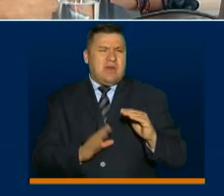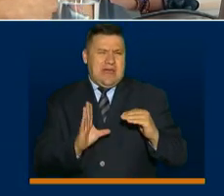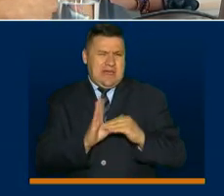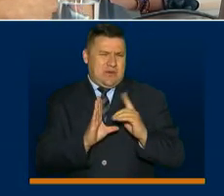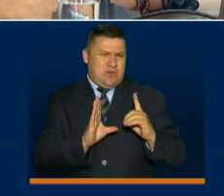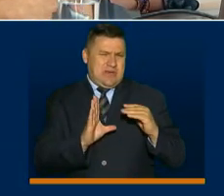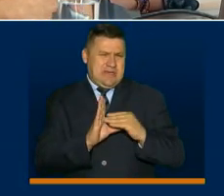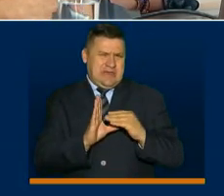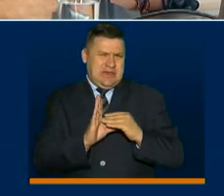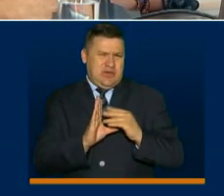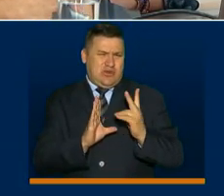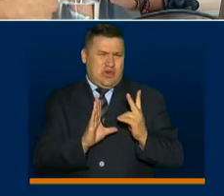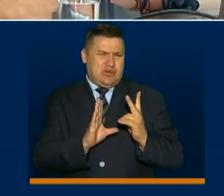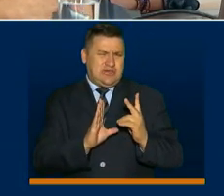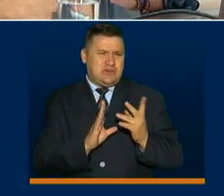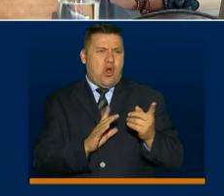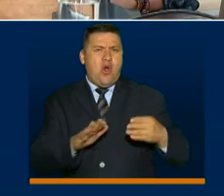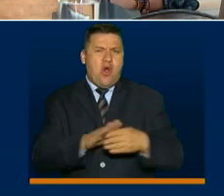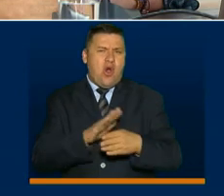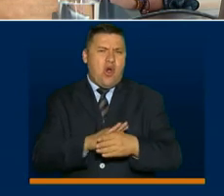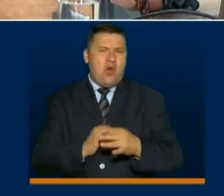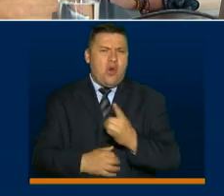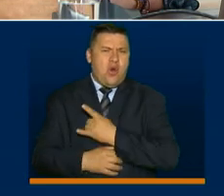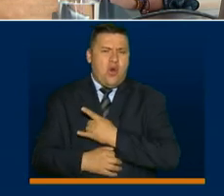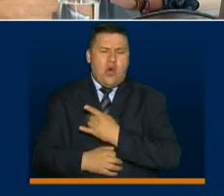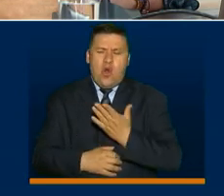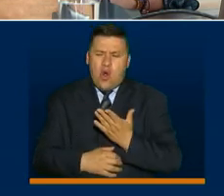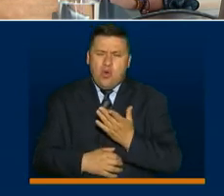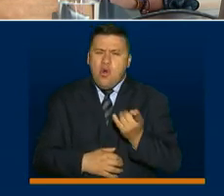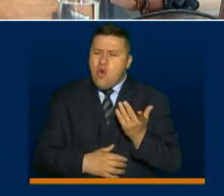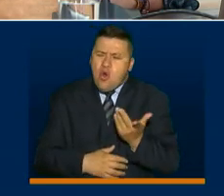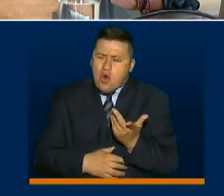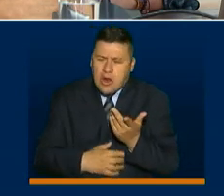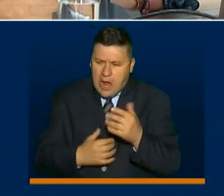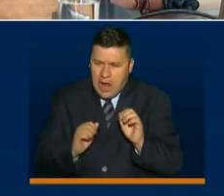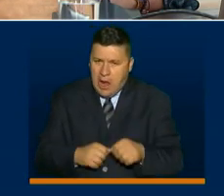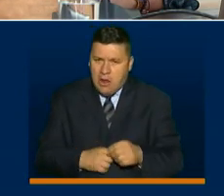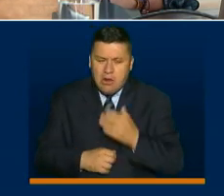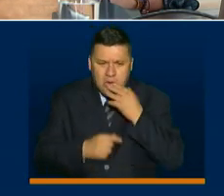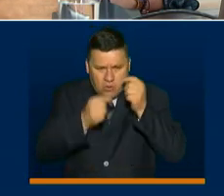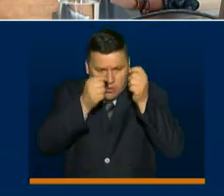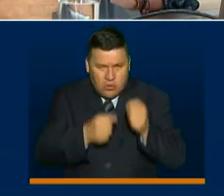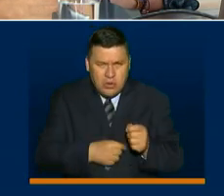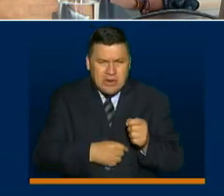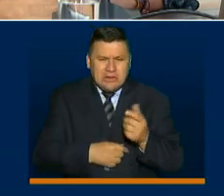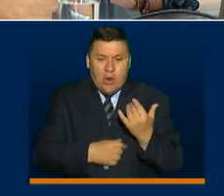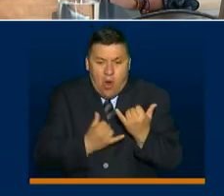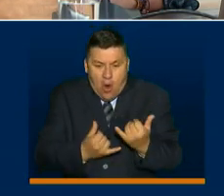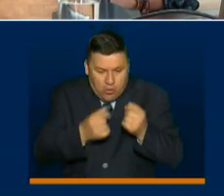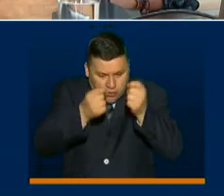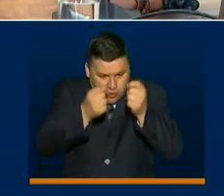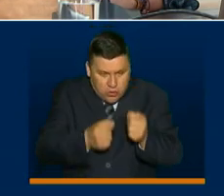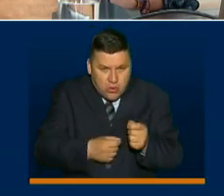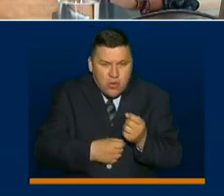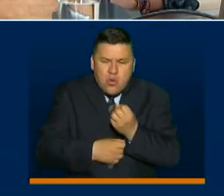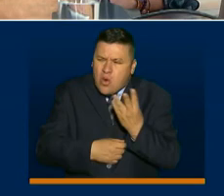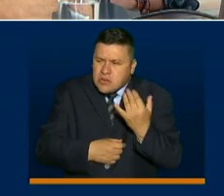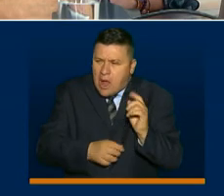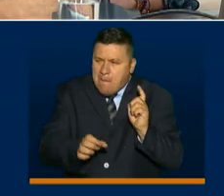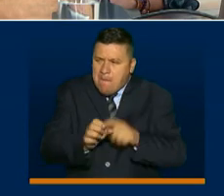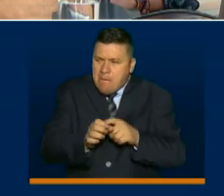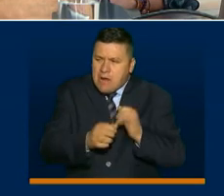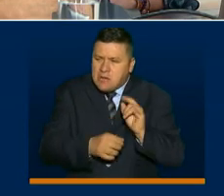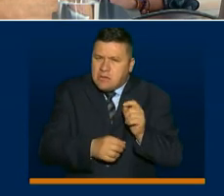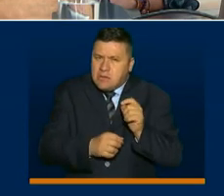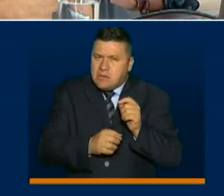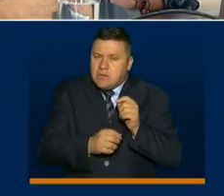estratos 1 y 2 en materia de acceso a la educación superior. La cifra que tenemos hoy de cuántos van a